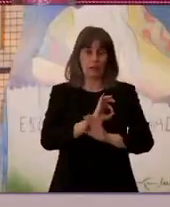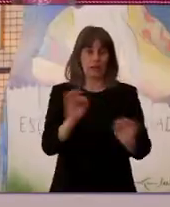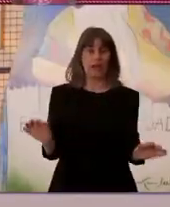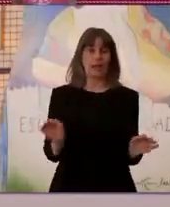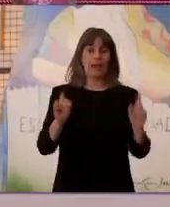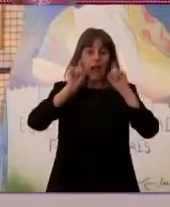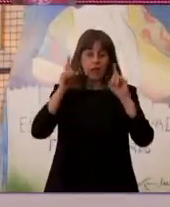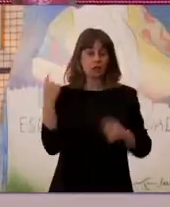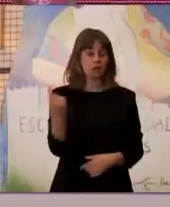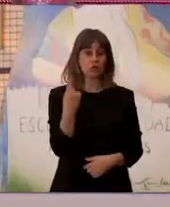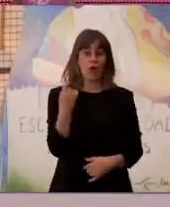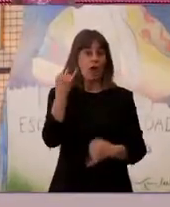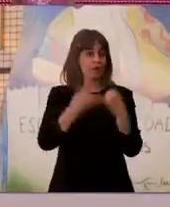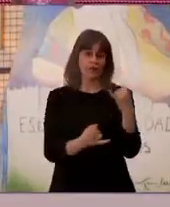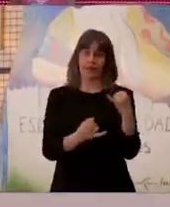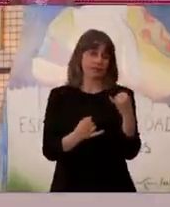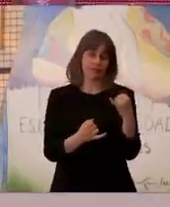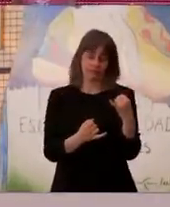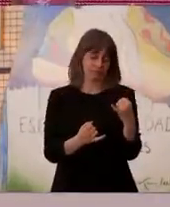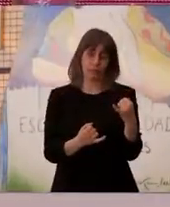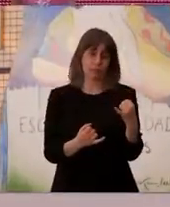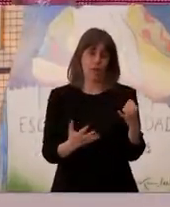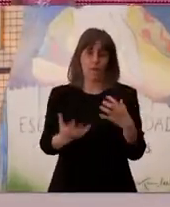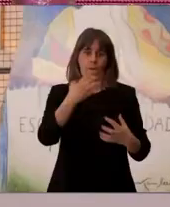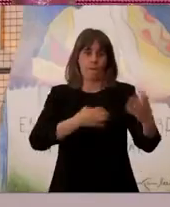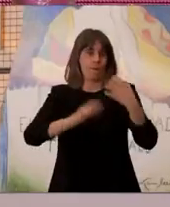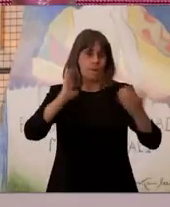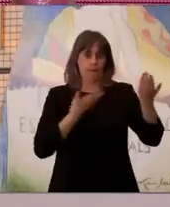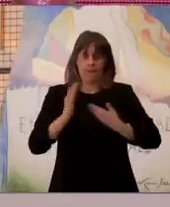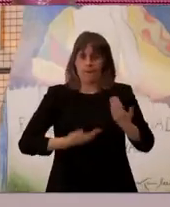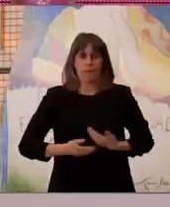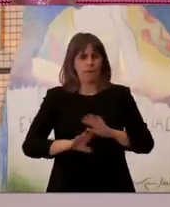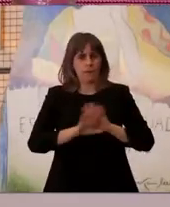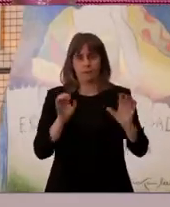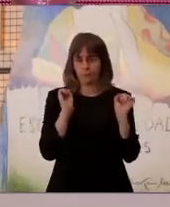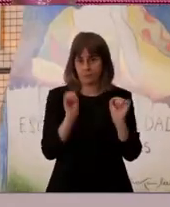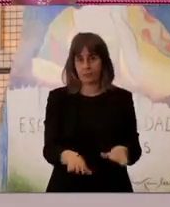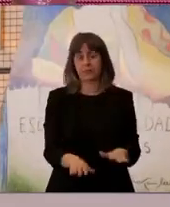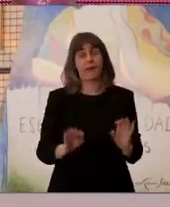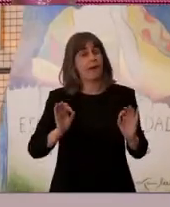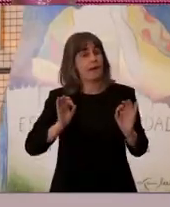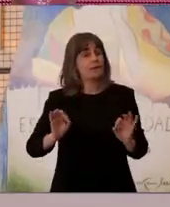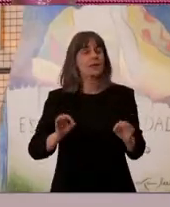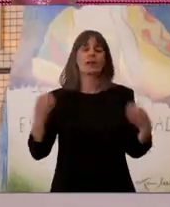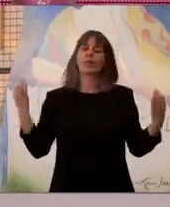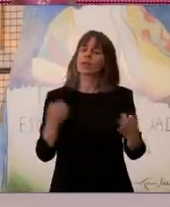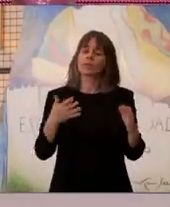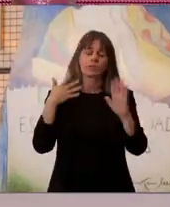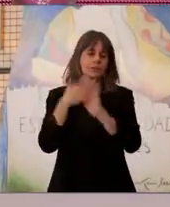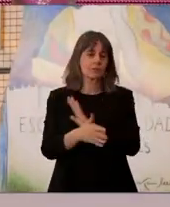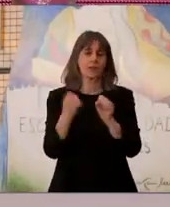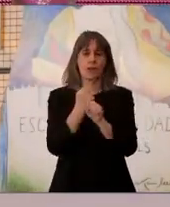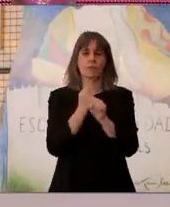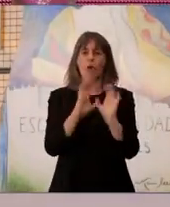estás sola realmente se te comen y punto por lo tanto siempre hay que trabajar en